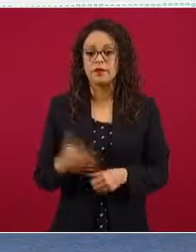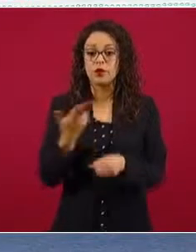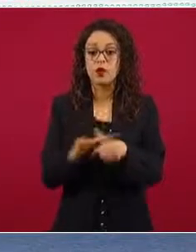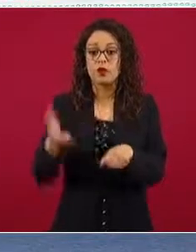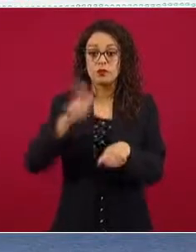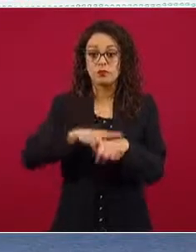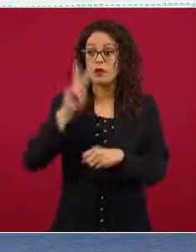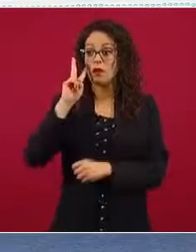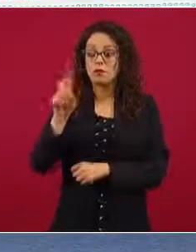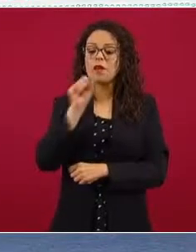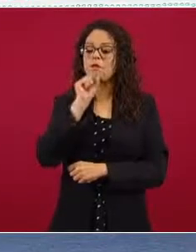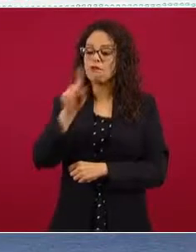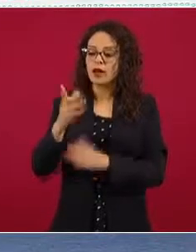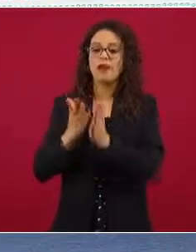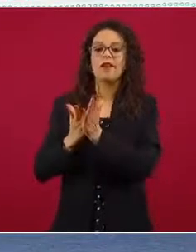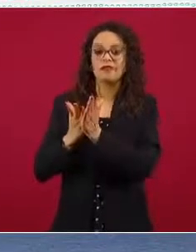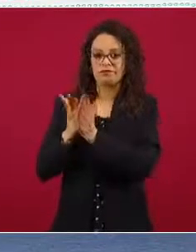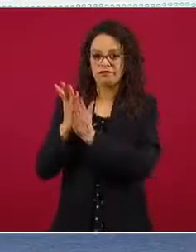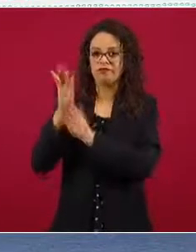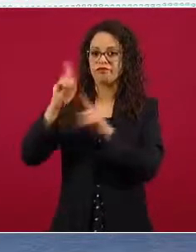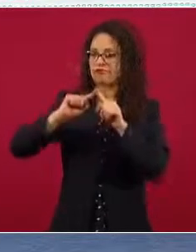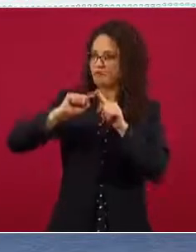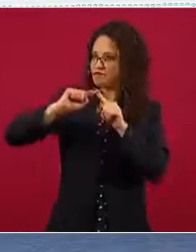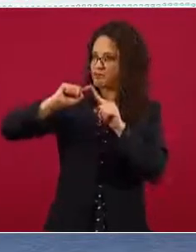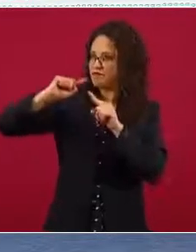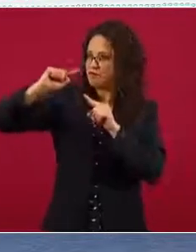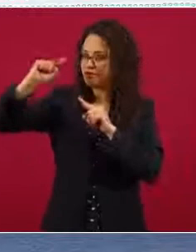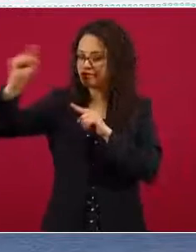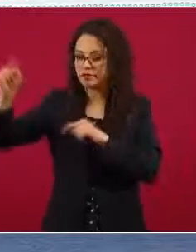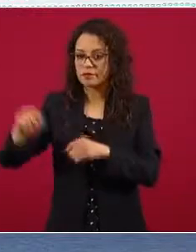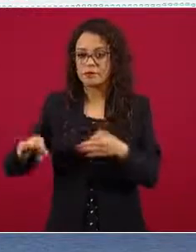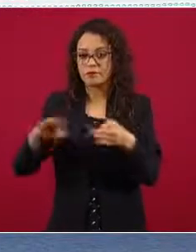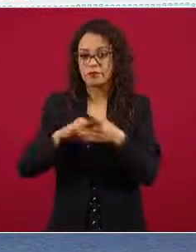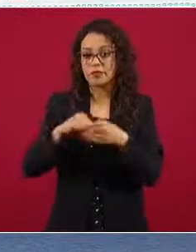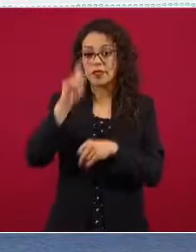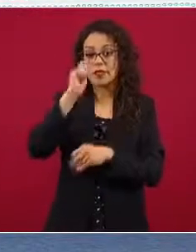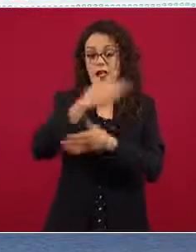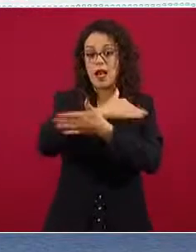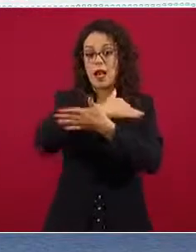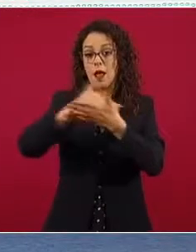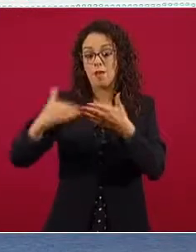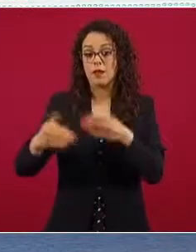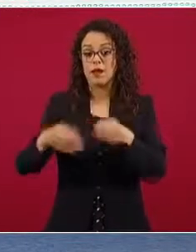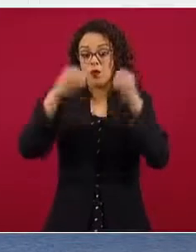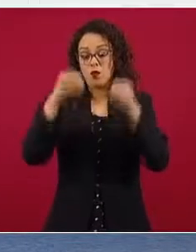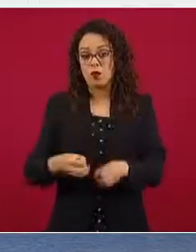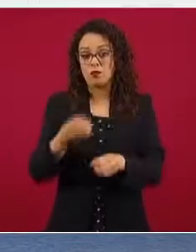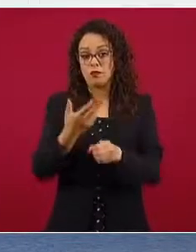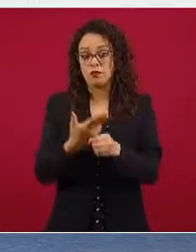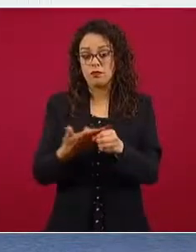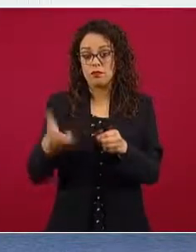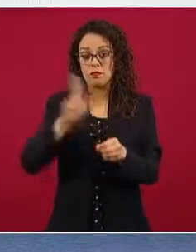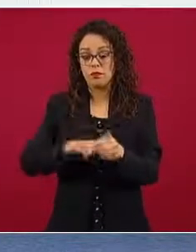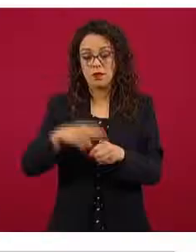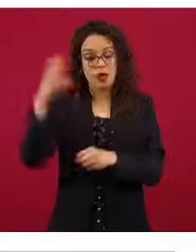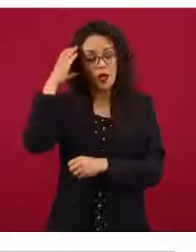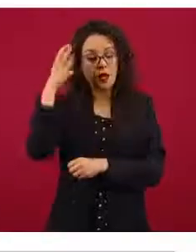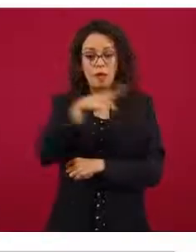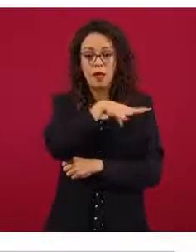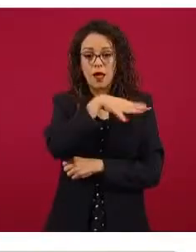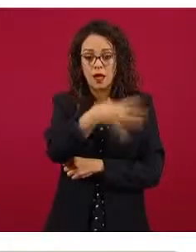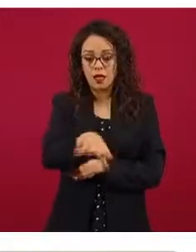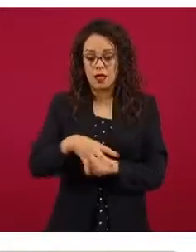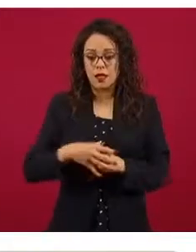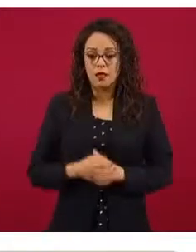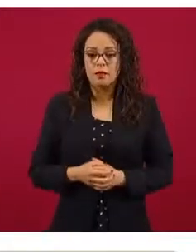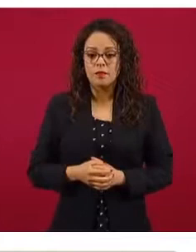arriba y se están acercando a la mitad de la ocupación hospitalaria en camas generales. La siguiente. El caso de